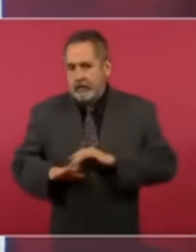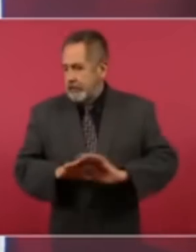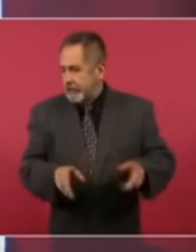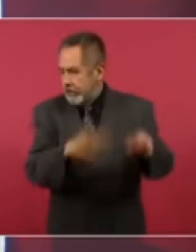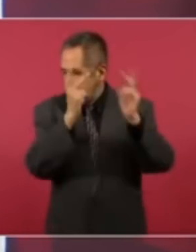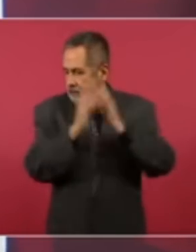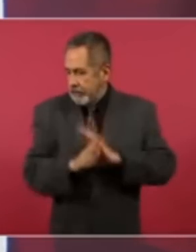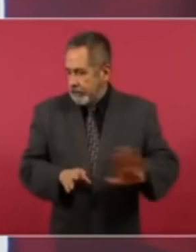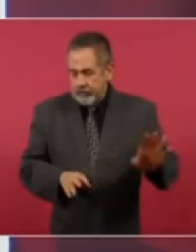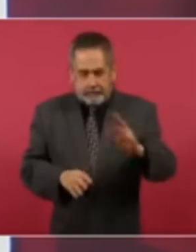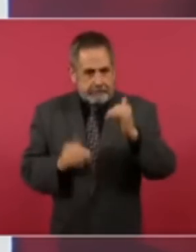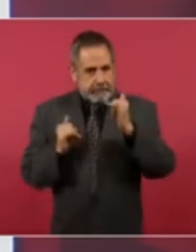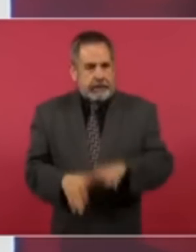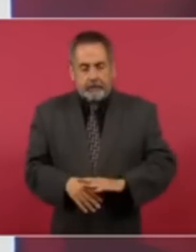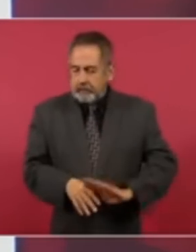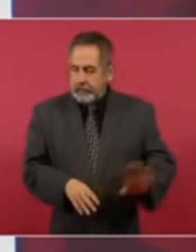Imagínense, ¿no?